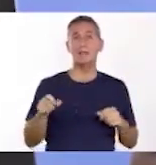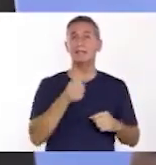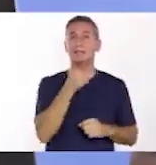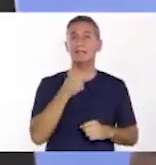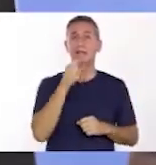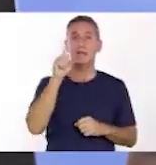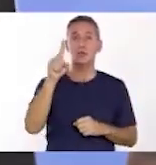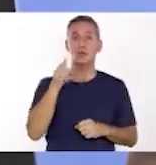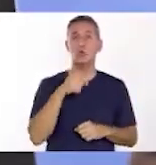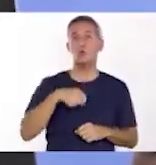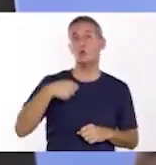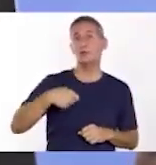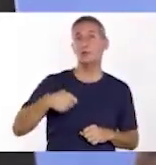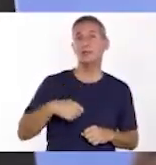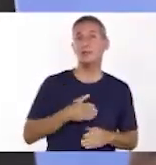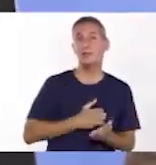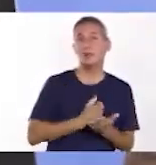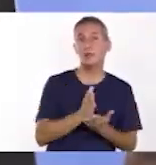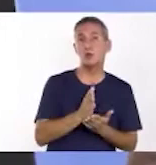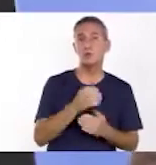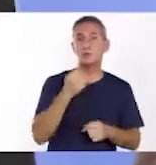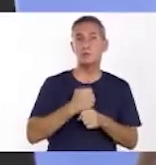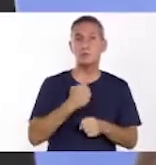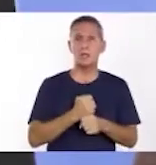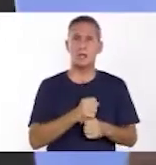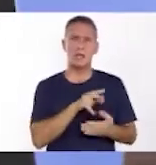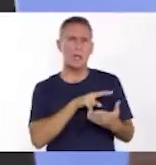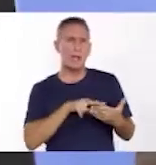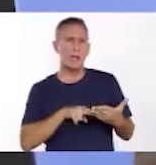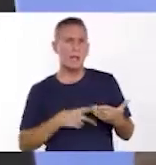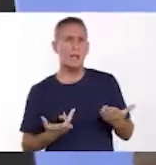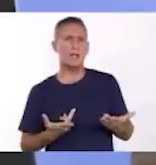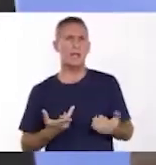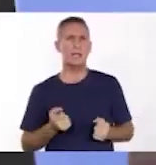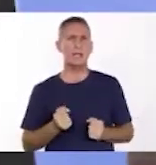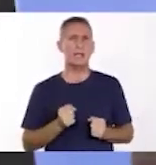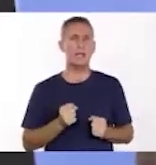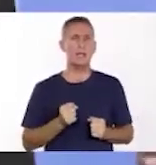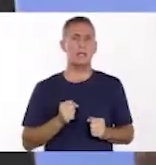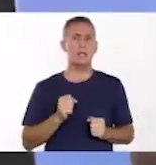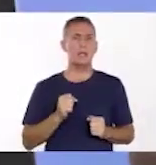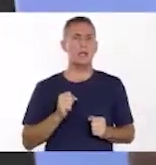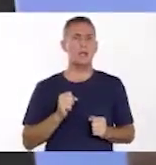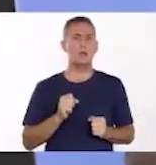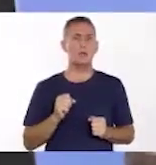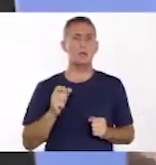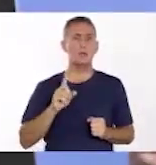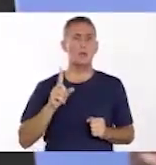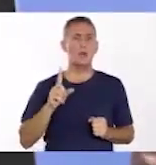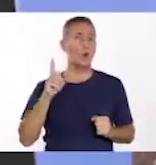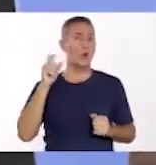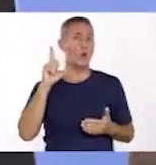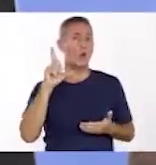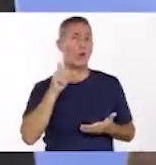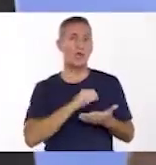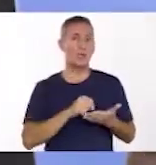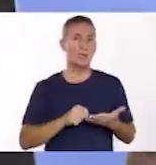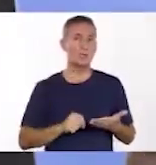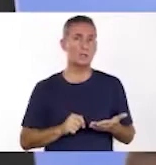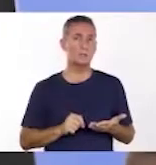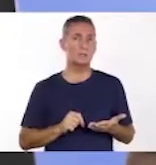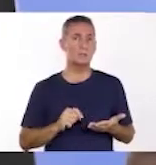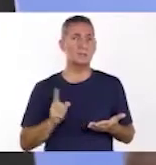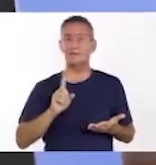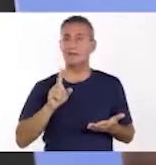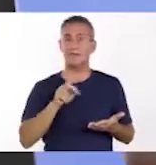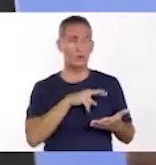seguir trabajando, leyendo. Recuerden que hay una máxima que dice, no hay literatura si no hay